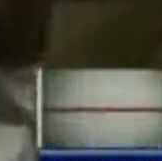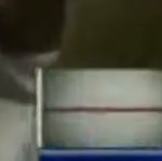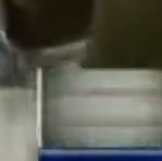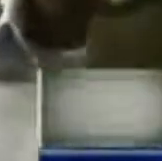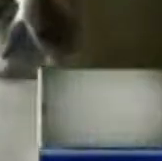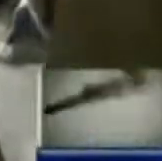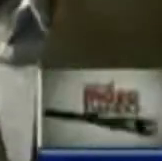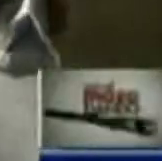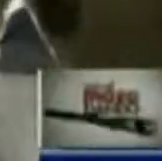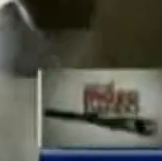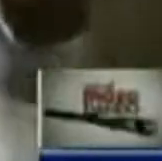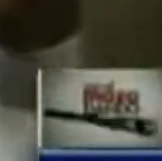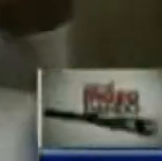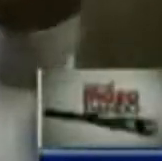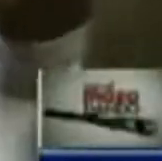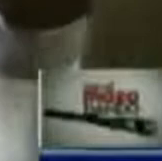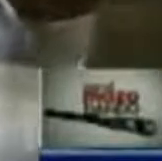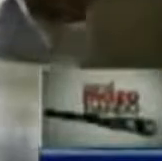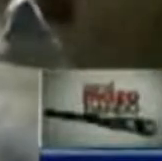gaitero